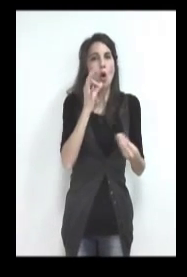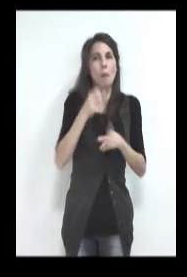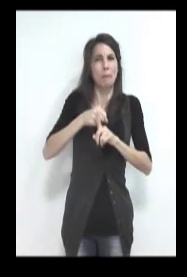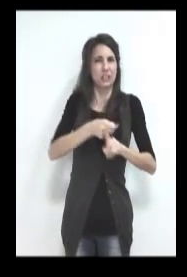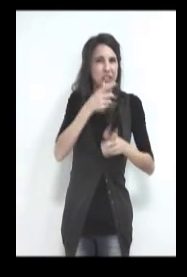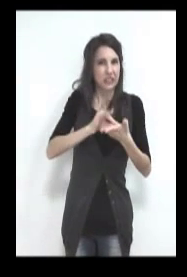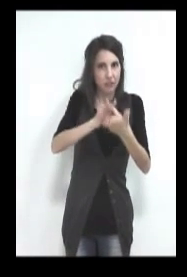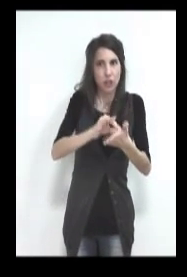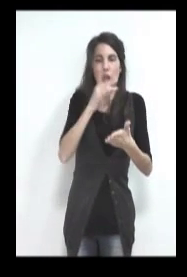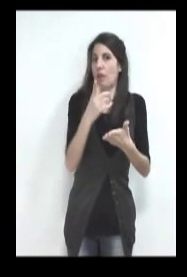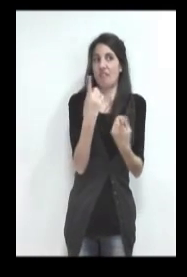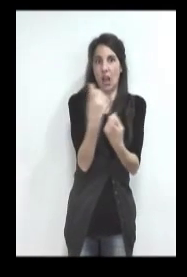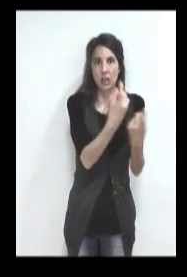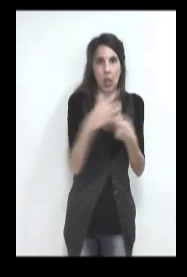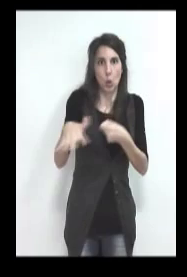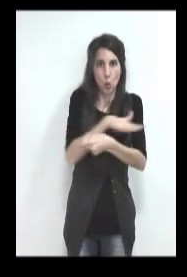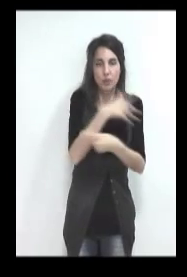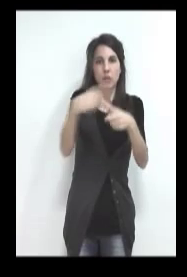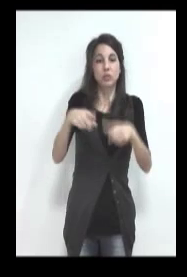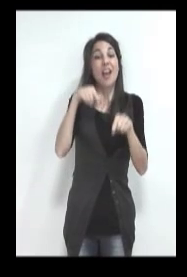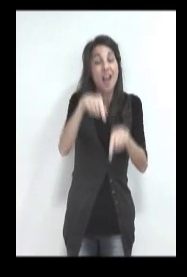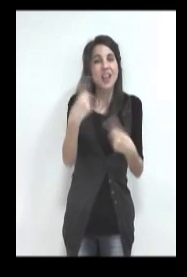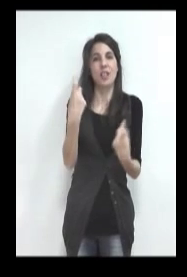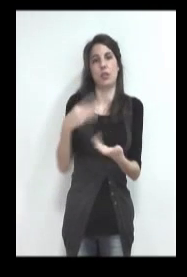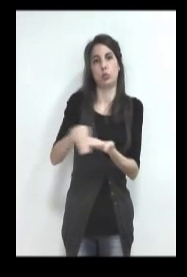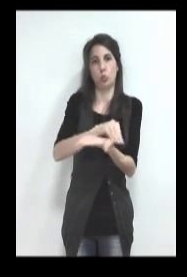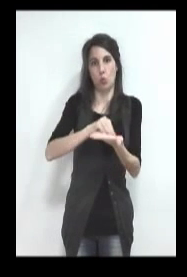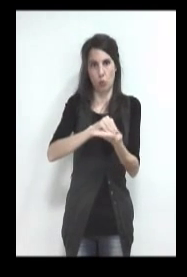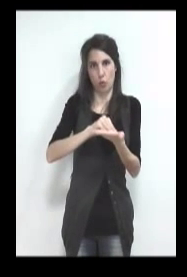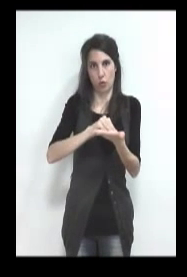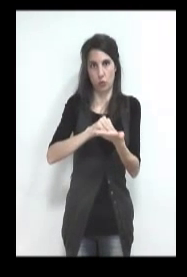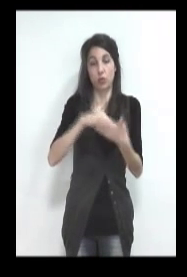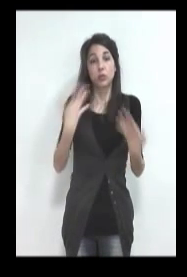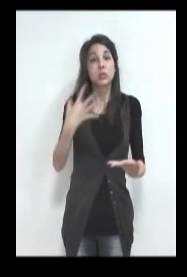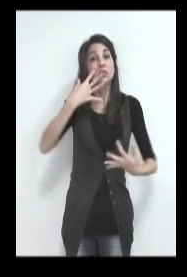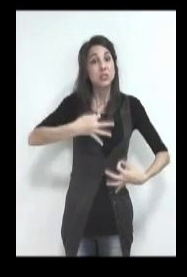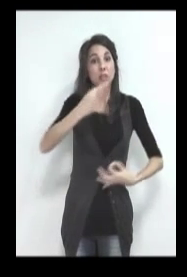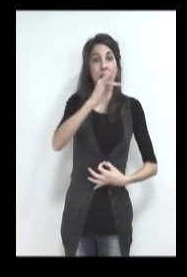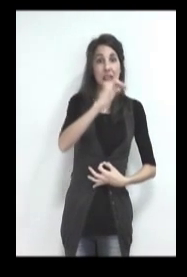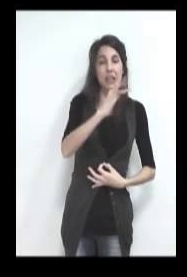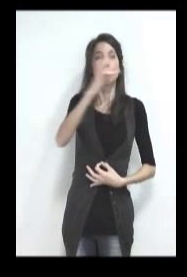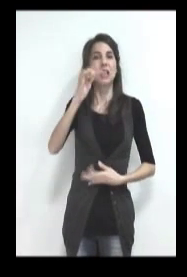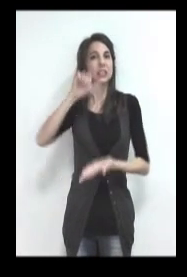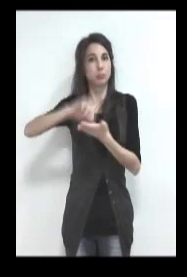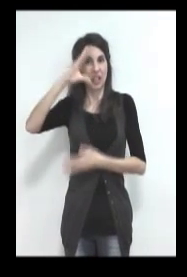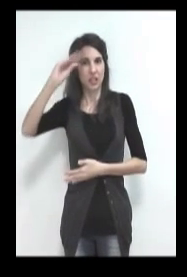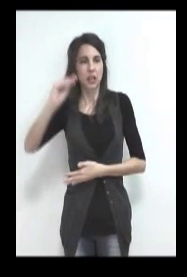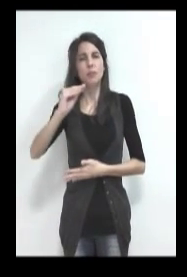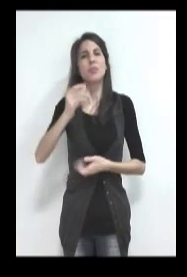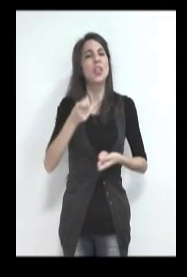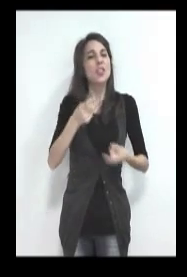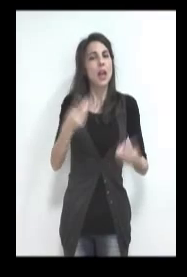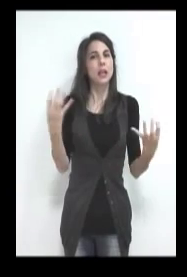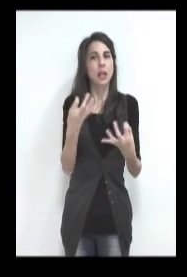corto, entonces ahí es donde hay que llevar una solución. Entonces realmente las TIC y las Smart Cities lo que van a ayudar es a